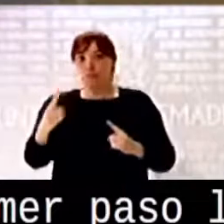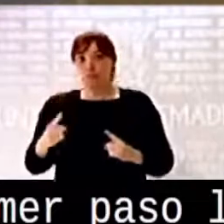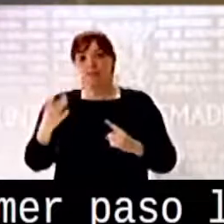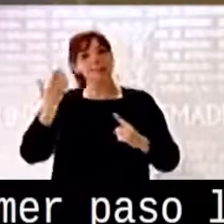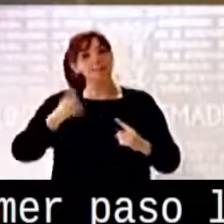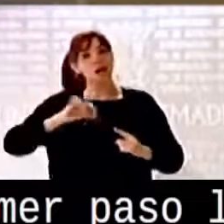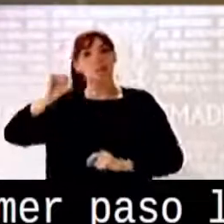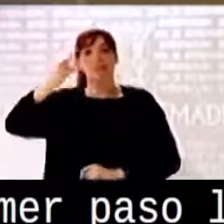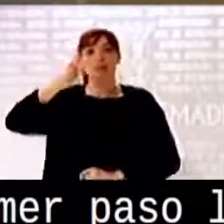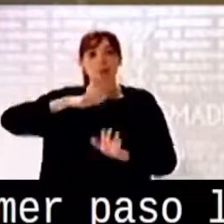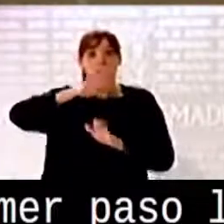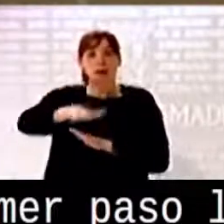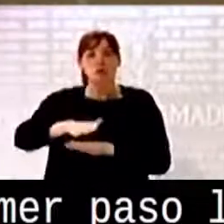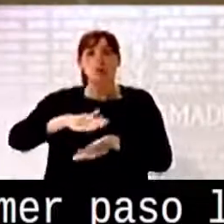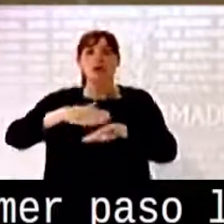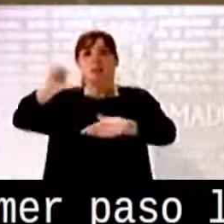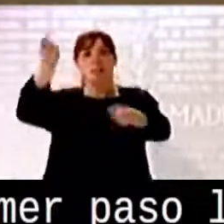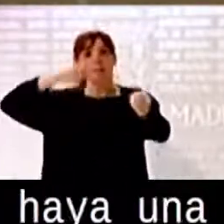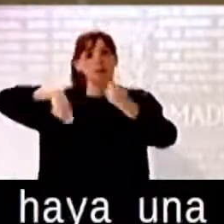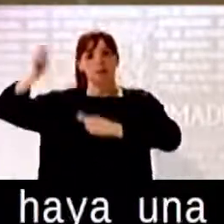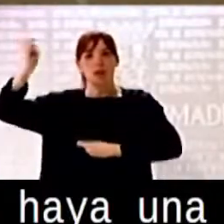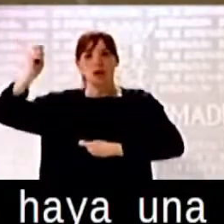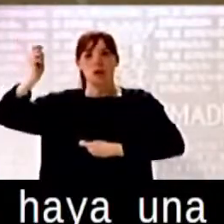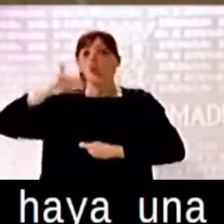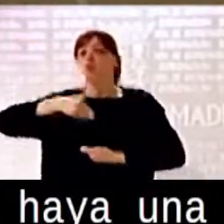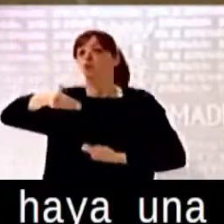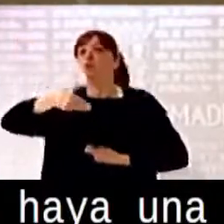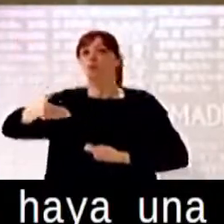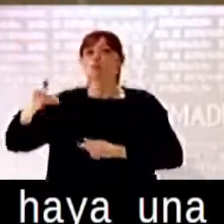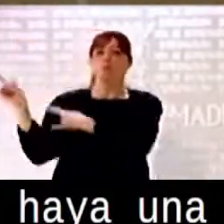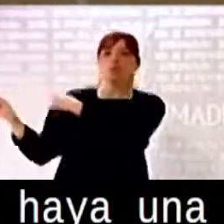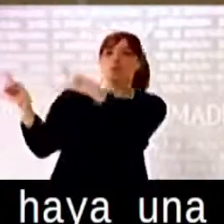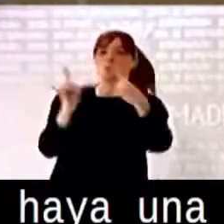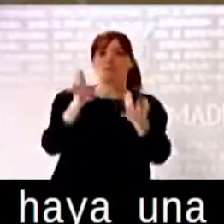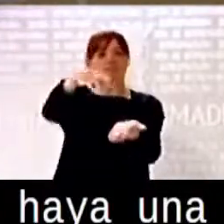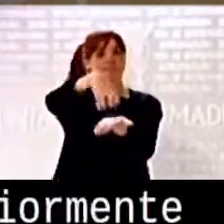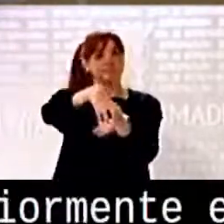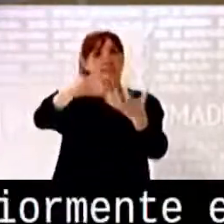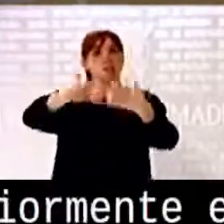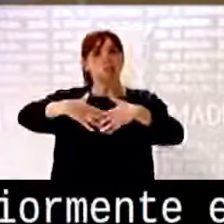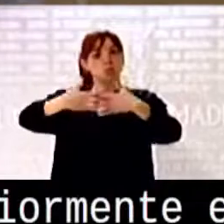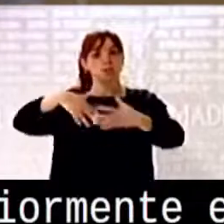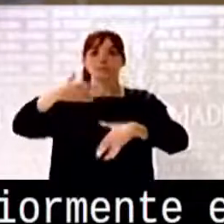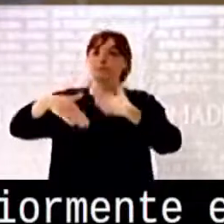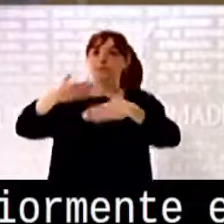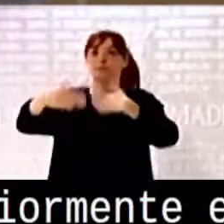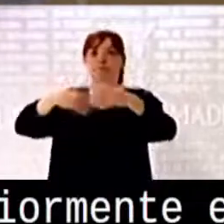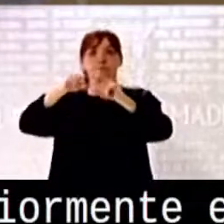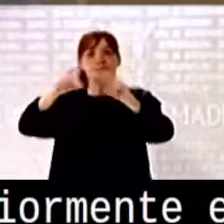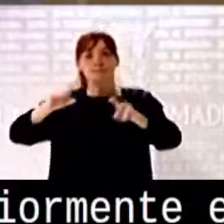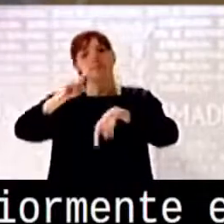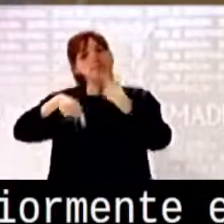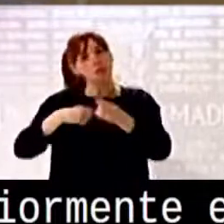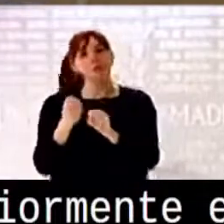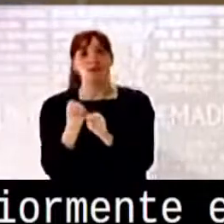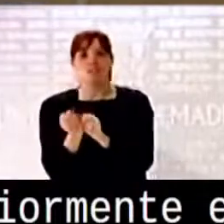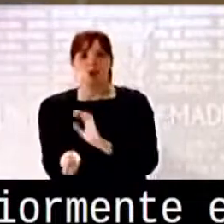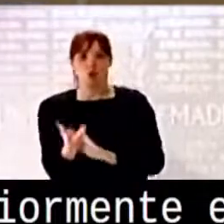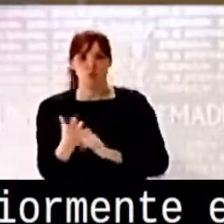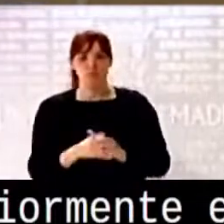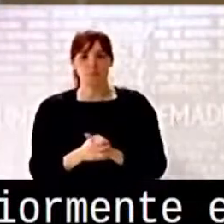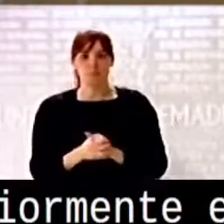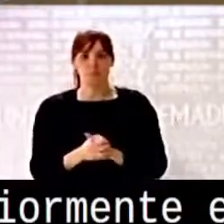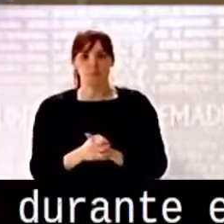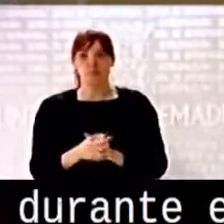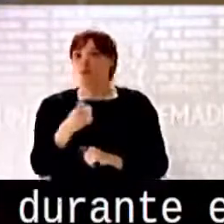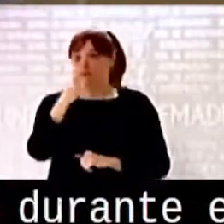venta de suelo industrial, para que haya una actividad empresarial y que posteriormente eso se convierta en empleo. Y como